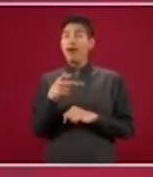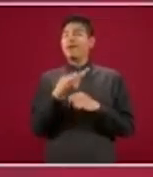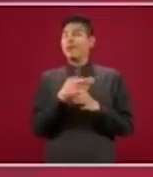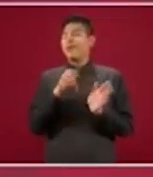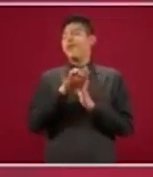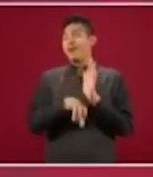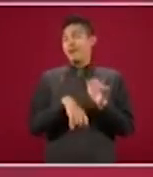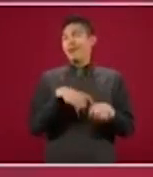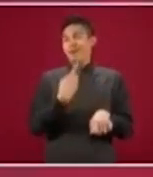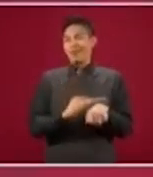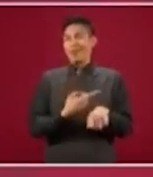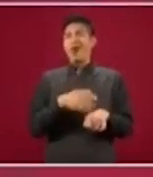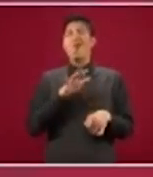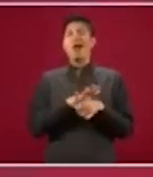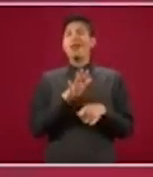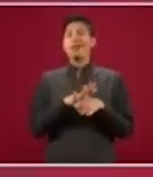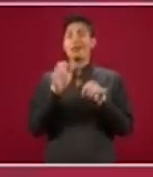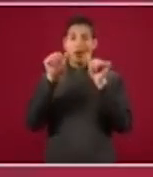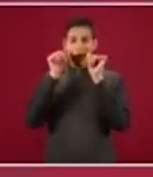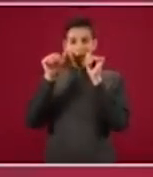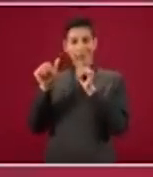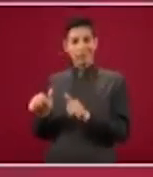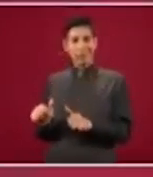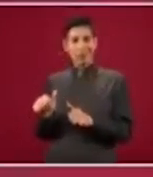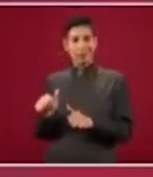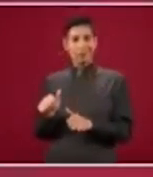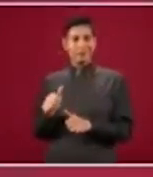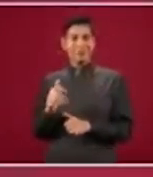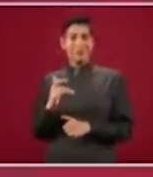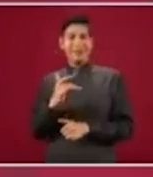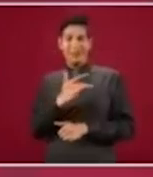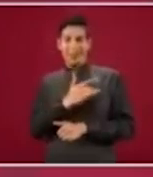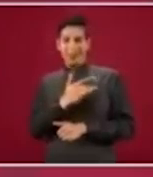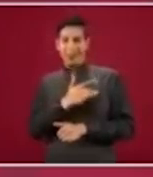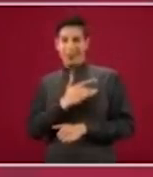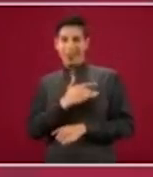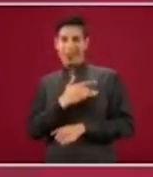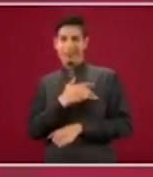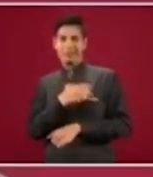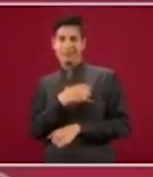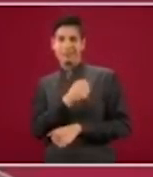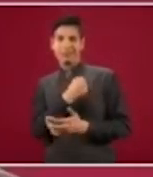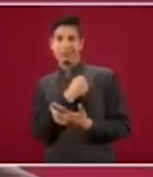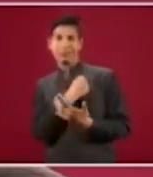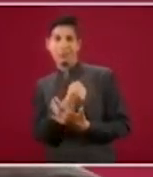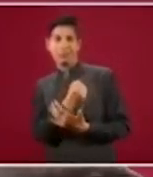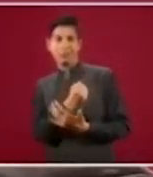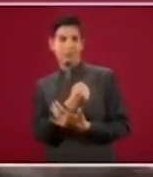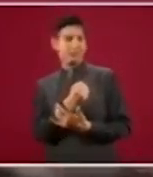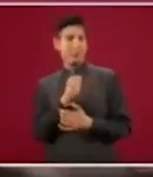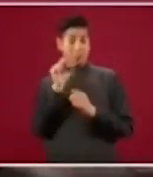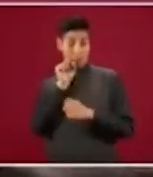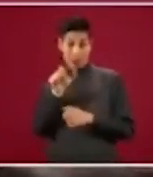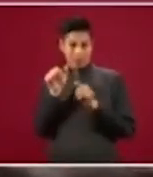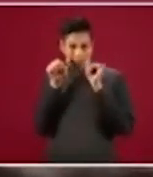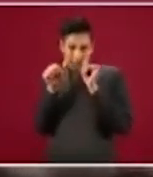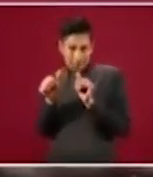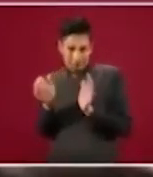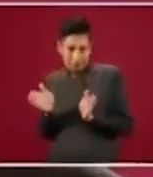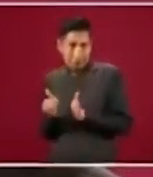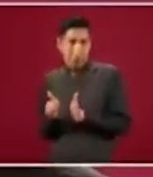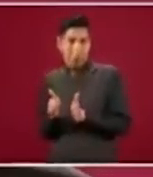VIH, incluye los trasplantes de córnea, varias cirugías ortopédicas,